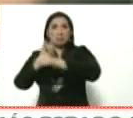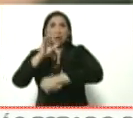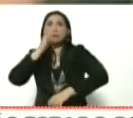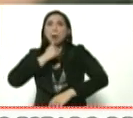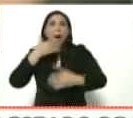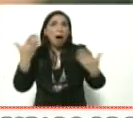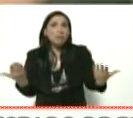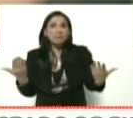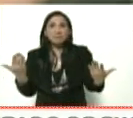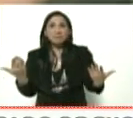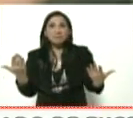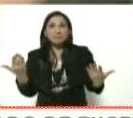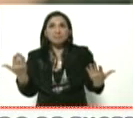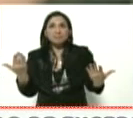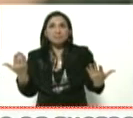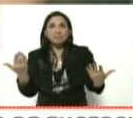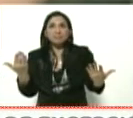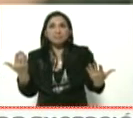existe.